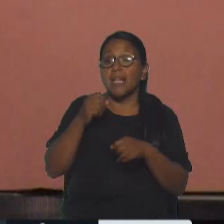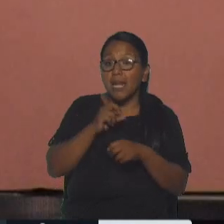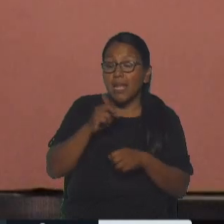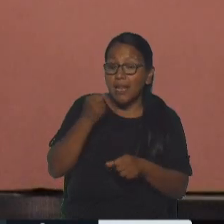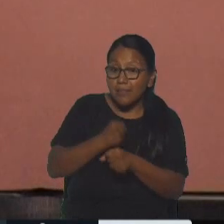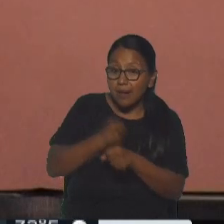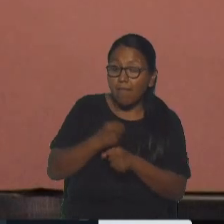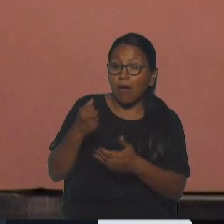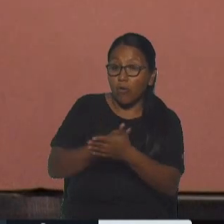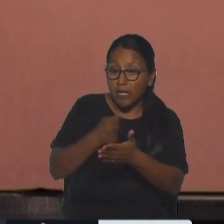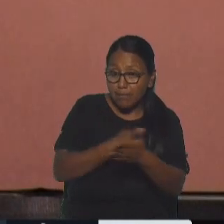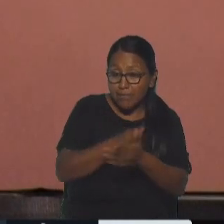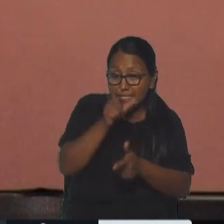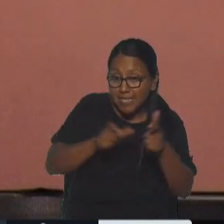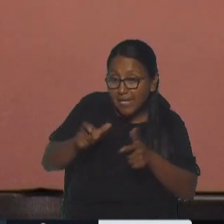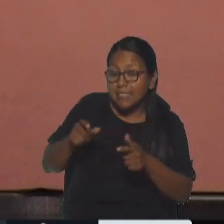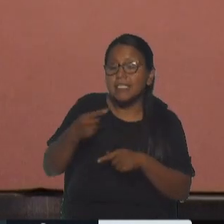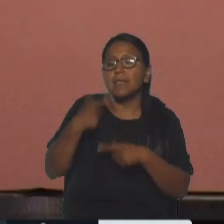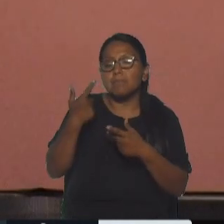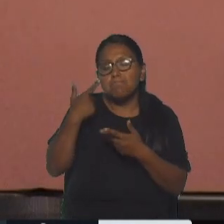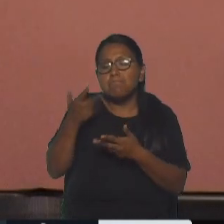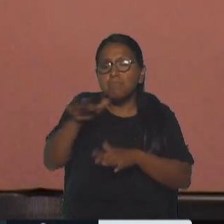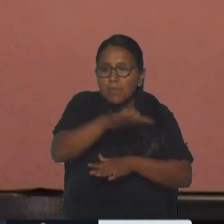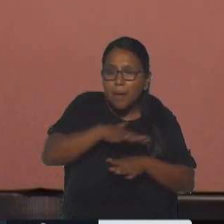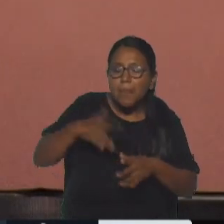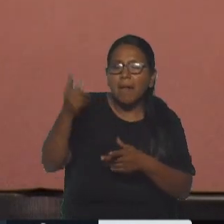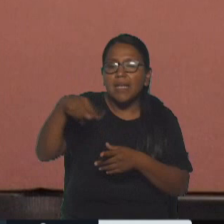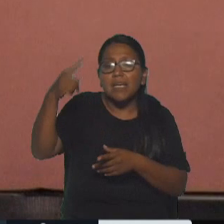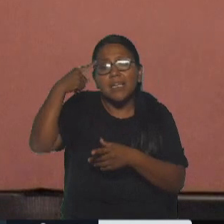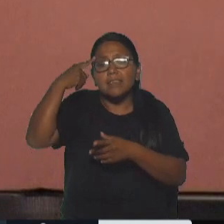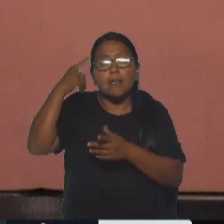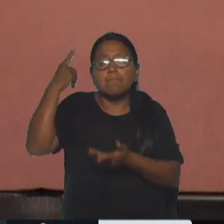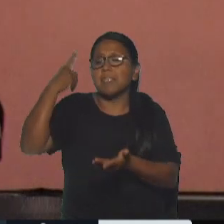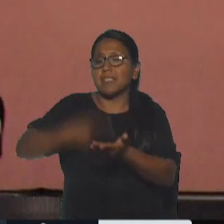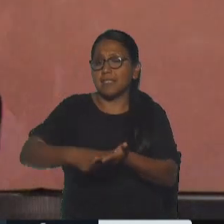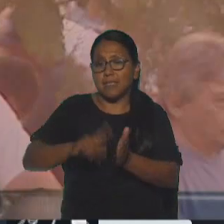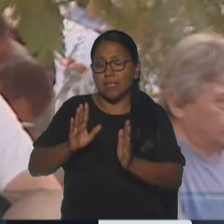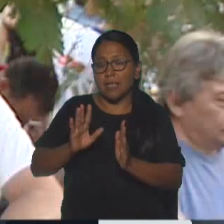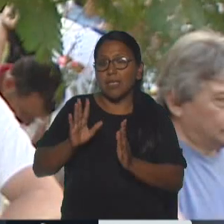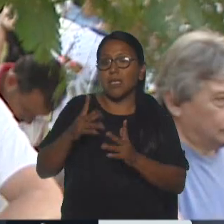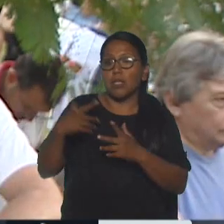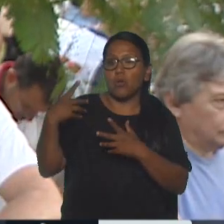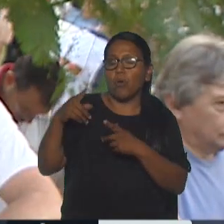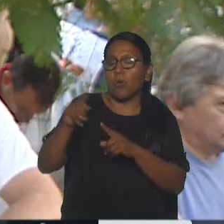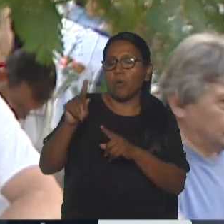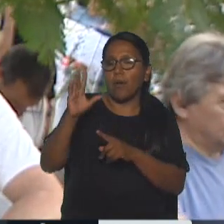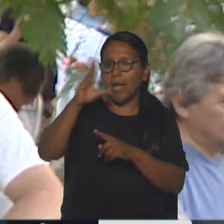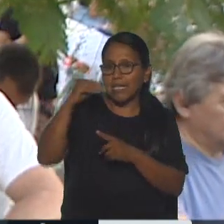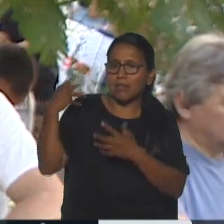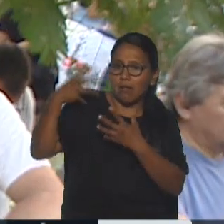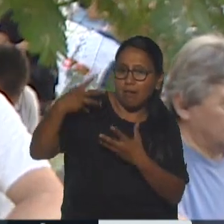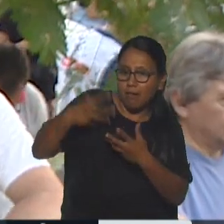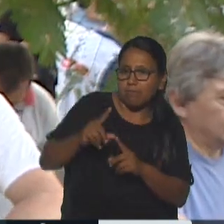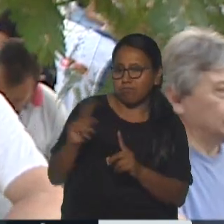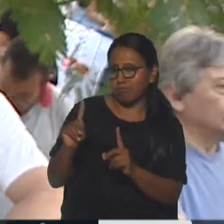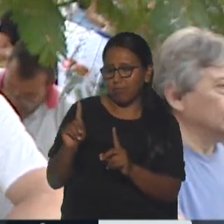es generar el marco para que ella pueda tomar la mejor decisión que crea y no siempre cargar todo en la espalda de Cristina, ¿no?